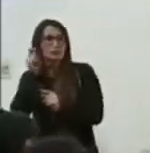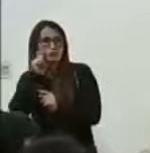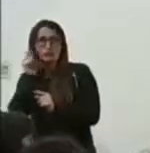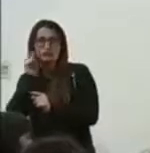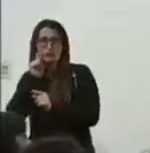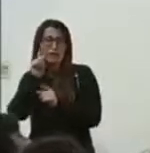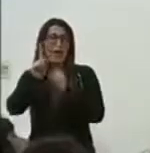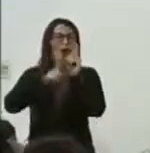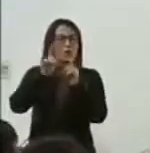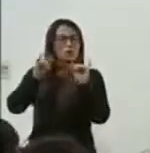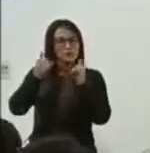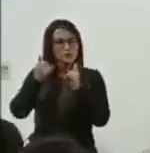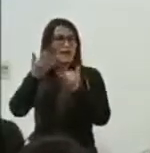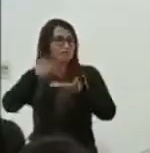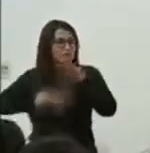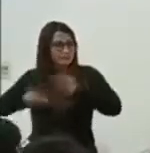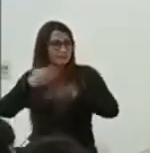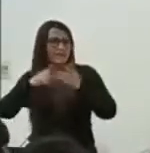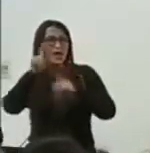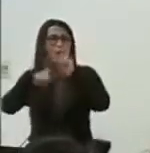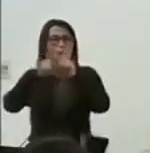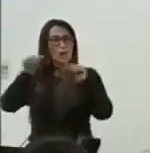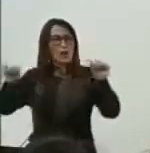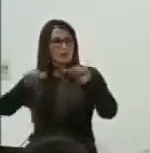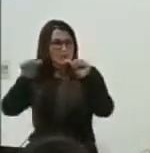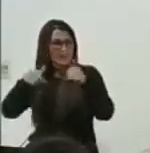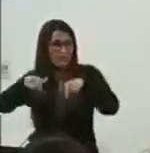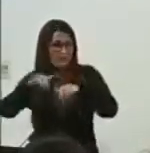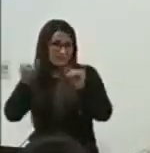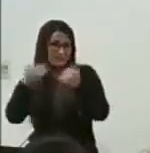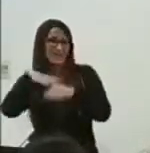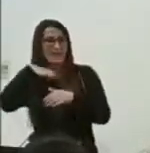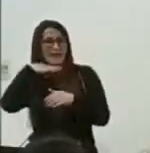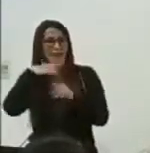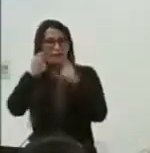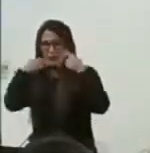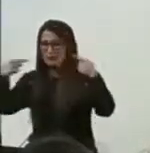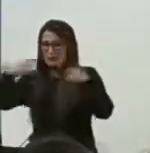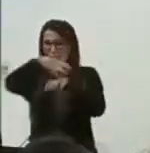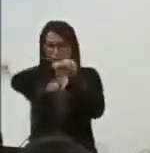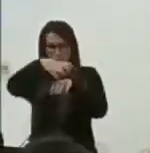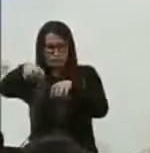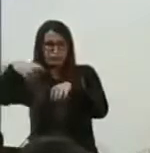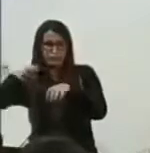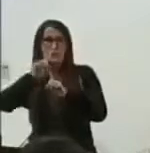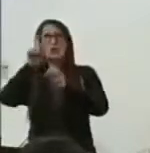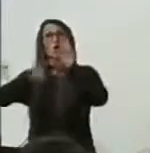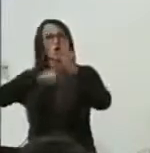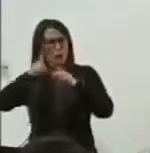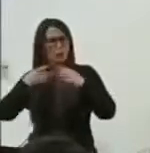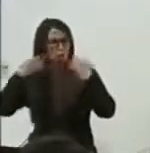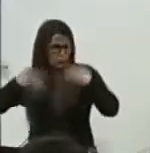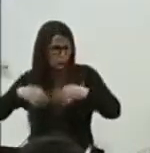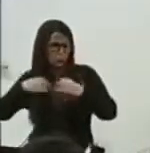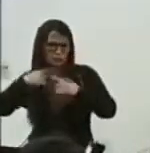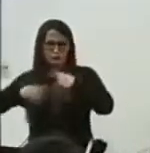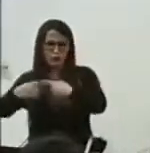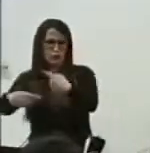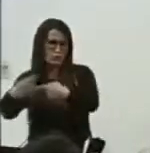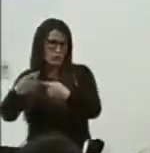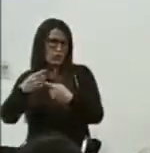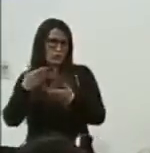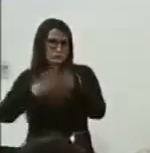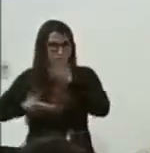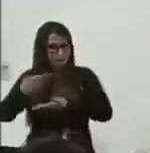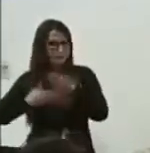Con varios ya hemos compartido actividades aquí en Canelones, en distintos lugares, y con el resto vamos a seguir compartiendo.